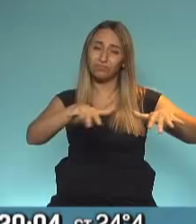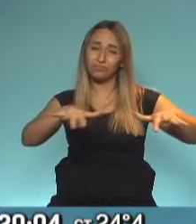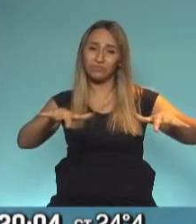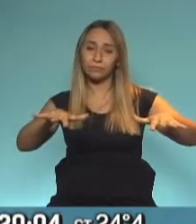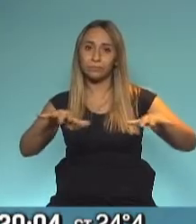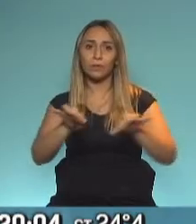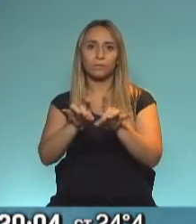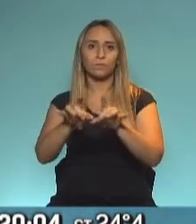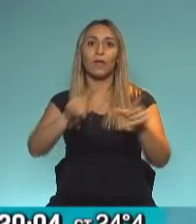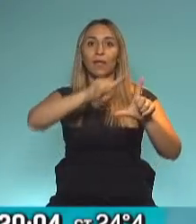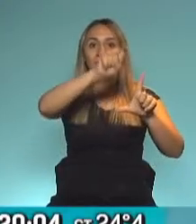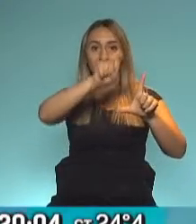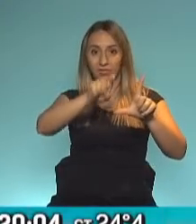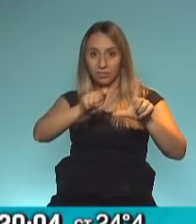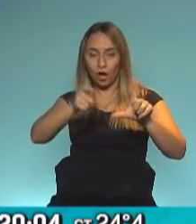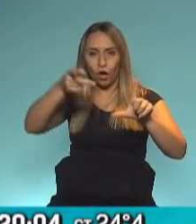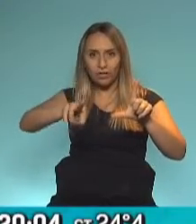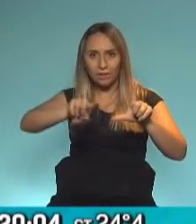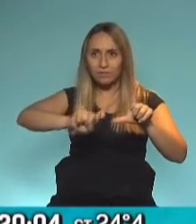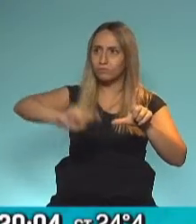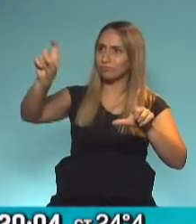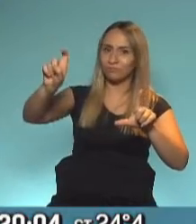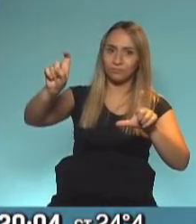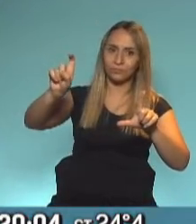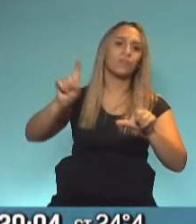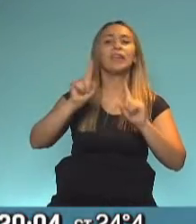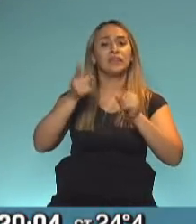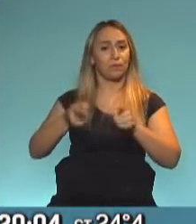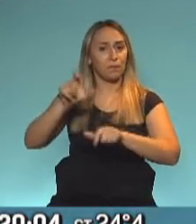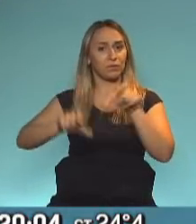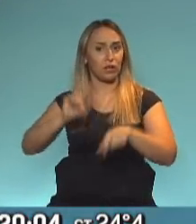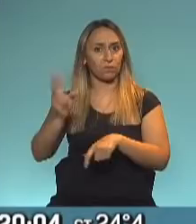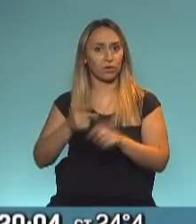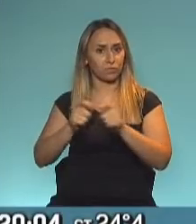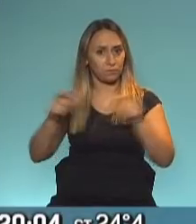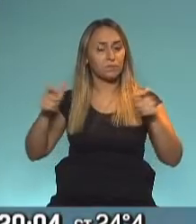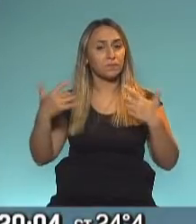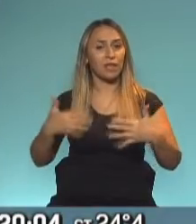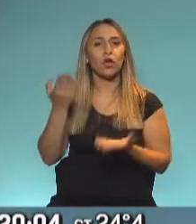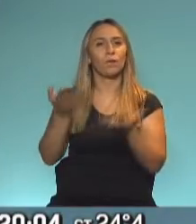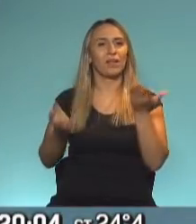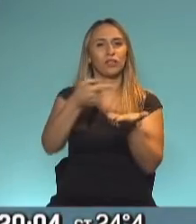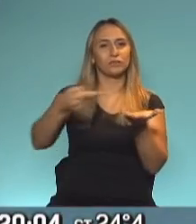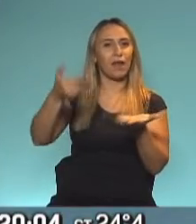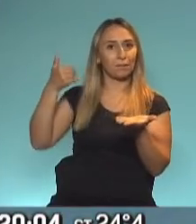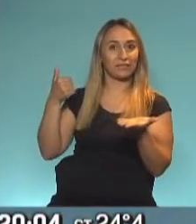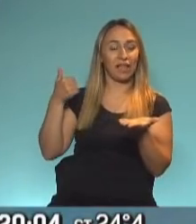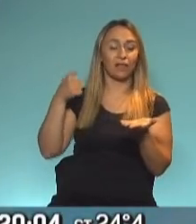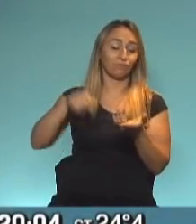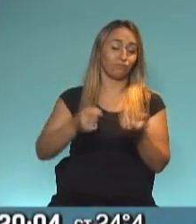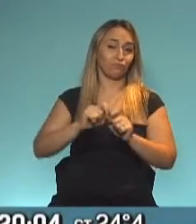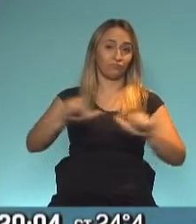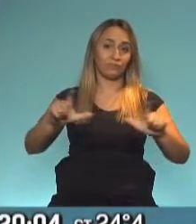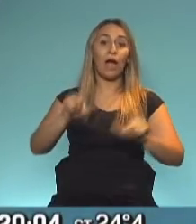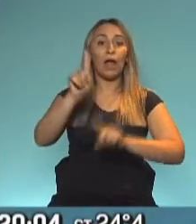Ya estamos en presencia de esa posible segunda ola. Subieron las muertes también con respecto a lo que fue la semana pasada. Insisto, ya estaremos en detalles. Hay récord